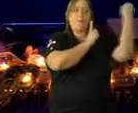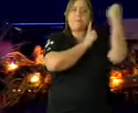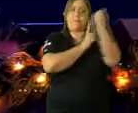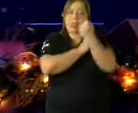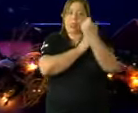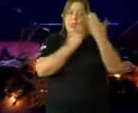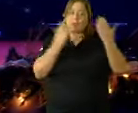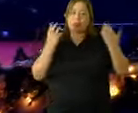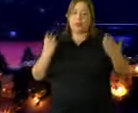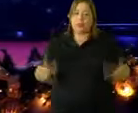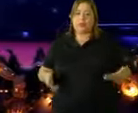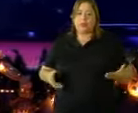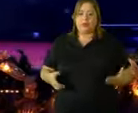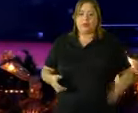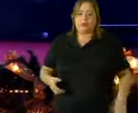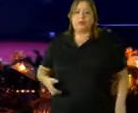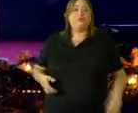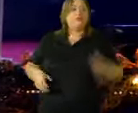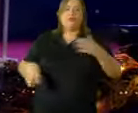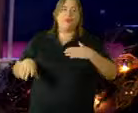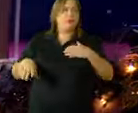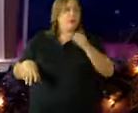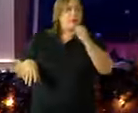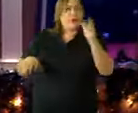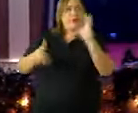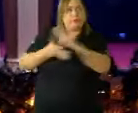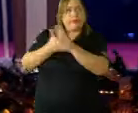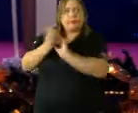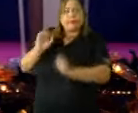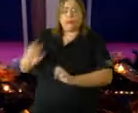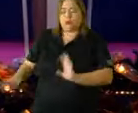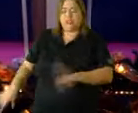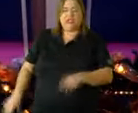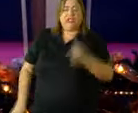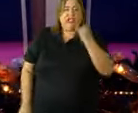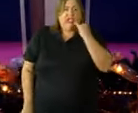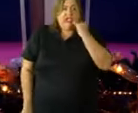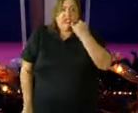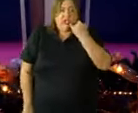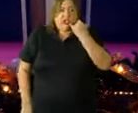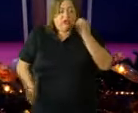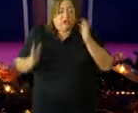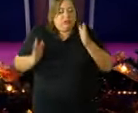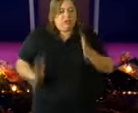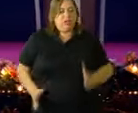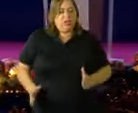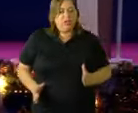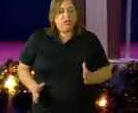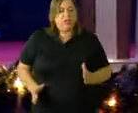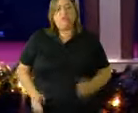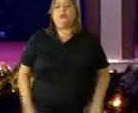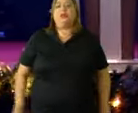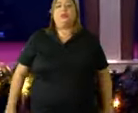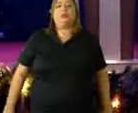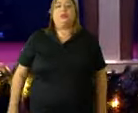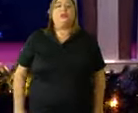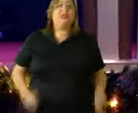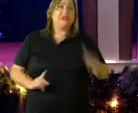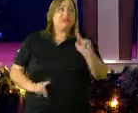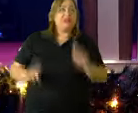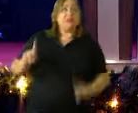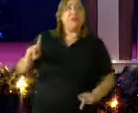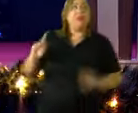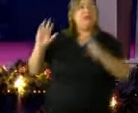cristiano. Hermano, no me contaminé para volverme una persona amargada, fútil, una persona que no esperaba